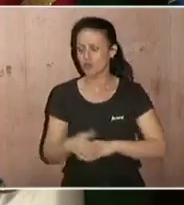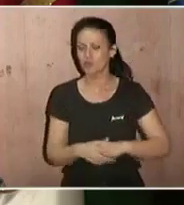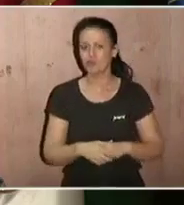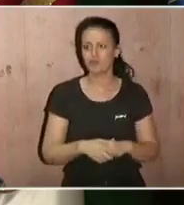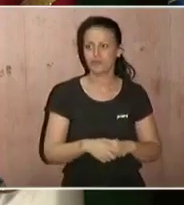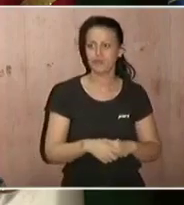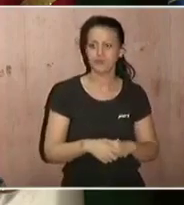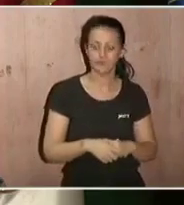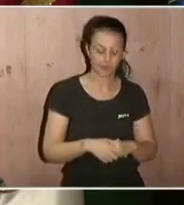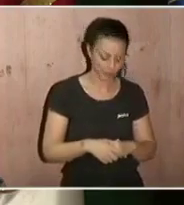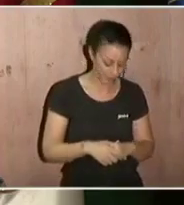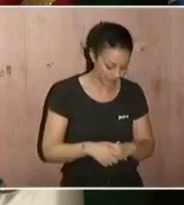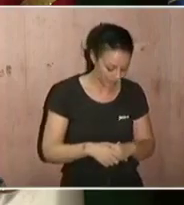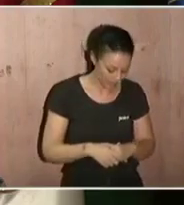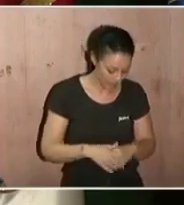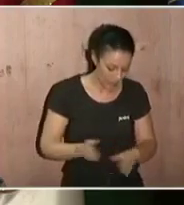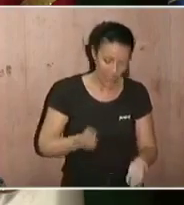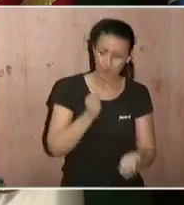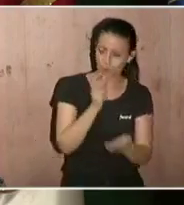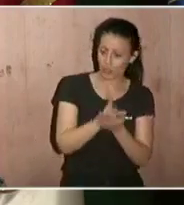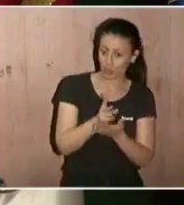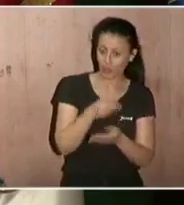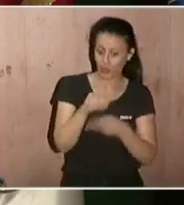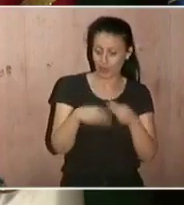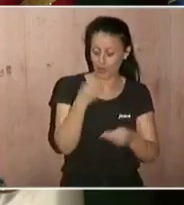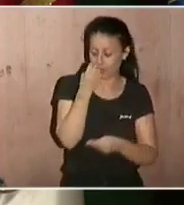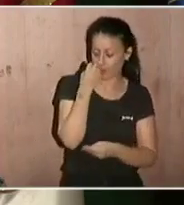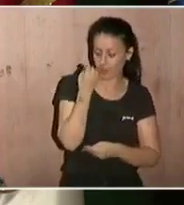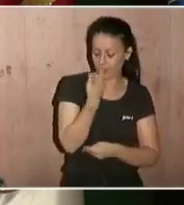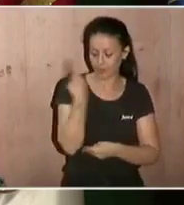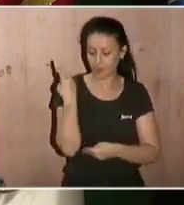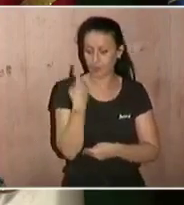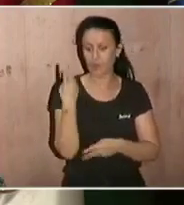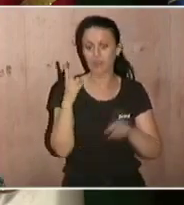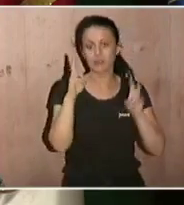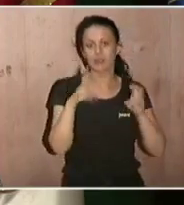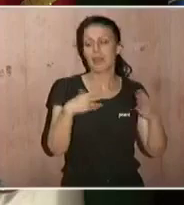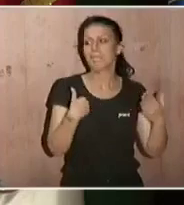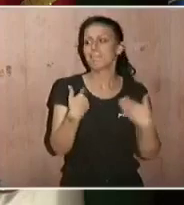ahí la mayor aportación que podemos hacer es la de tipo de mediación.